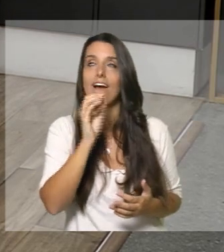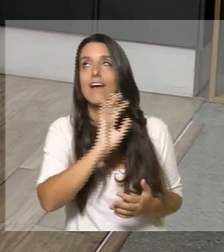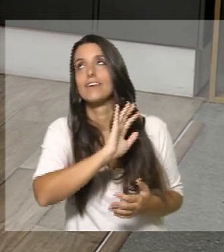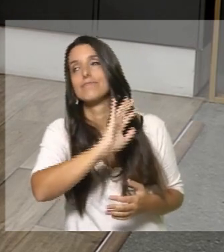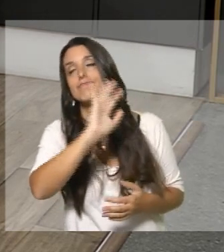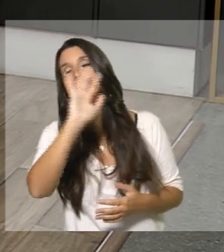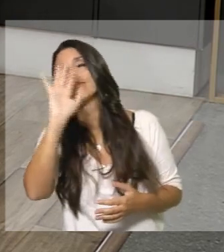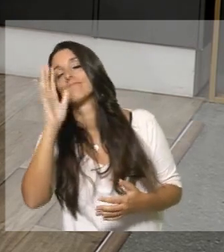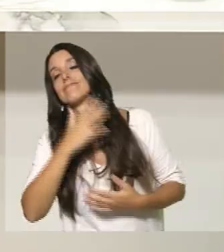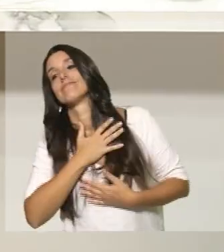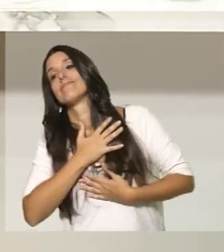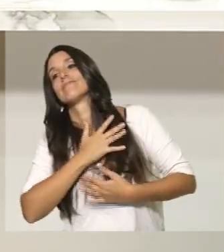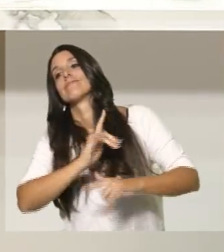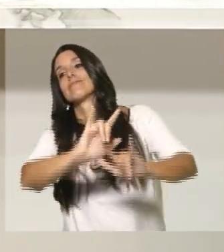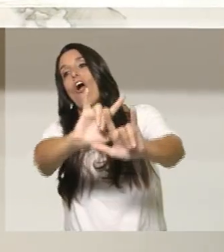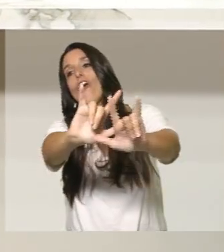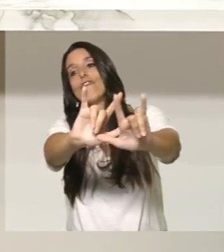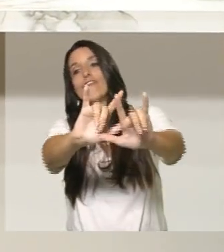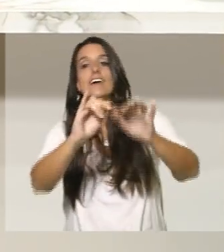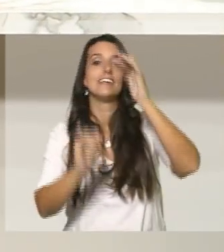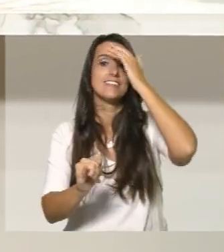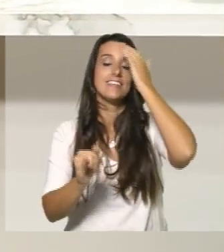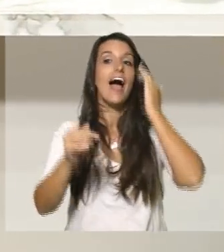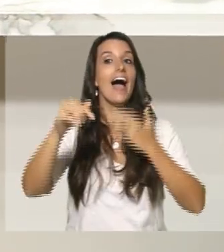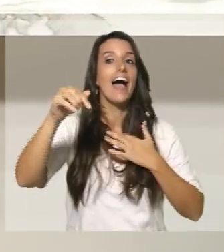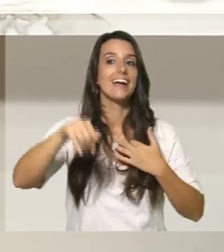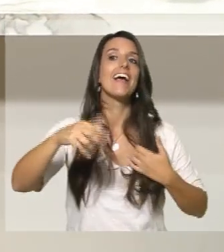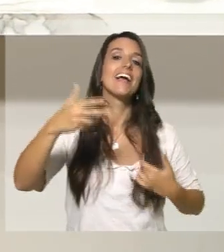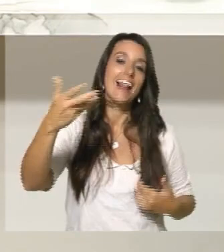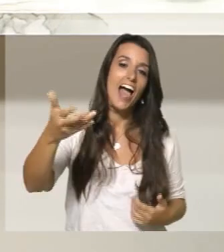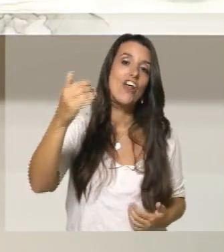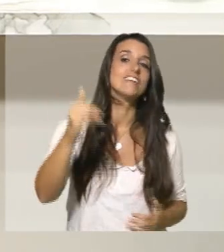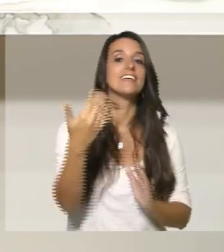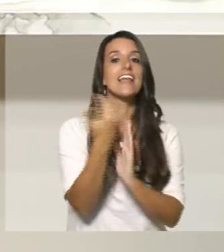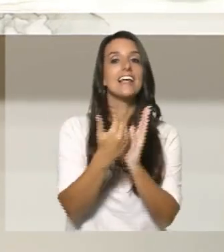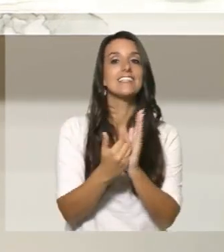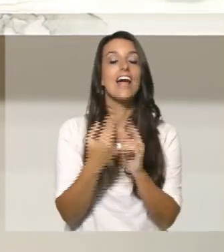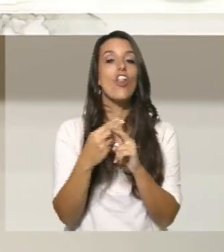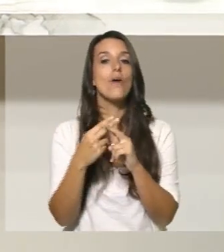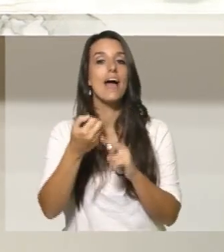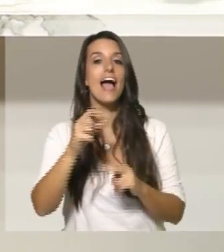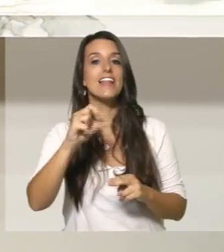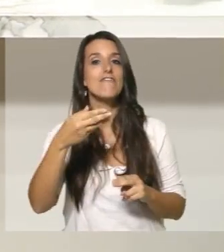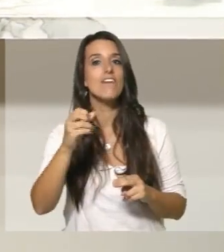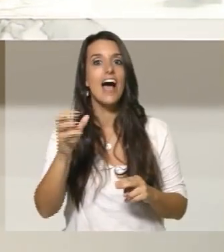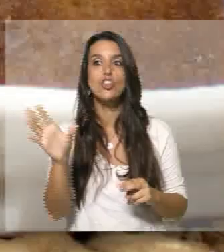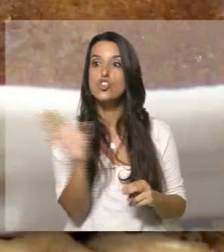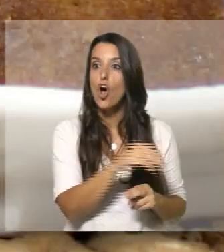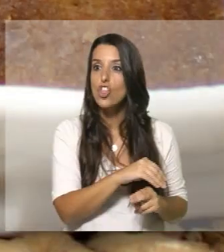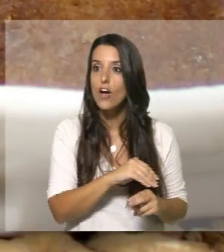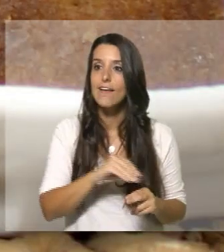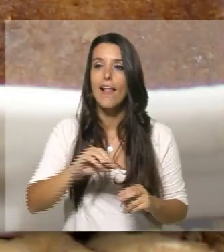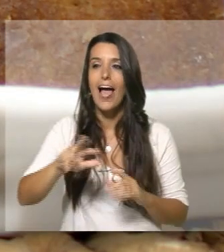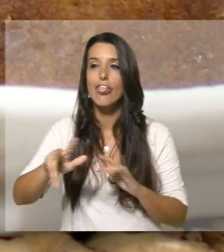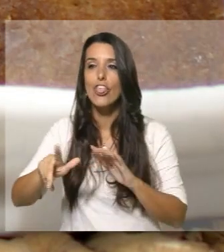vida, te queremos, Marina. Dice que acá llegás. Claro, una de las recetas se llama Alibaba y aparecieron todos los ladrones, todos juntos.